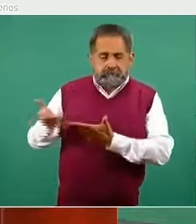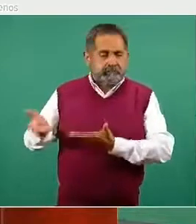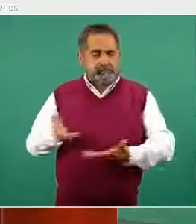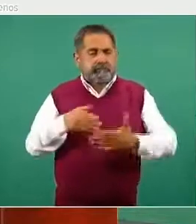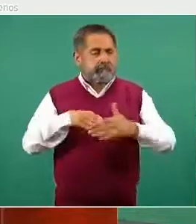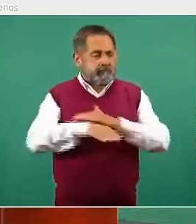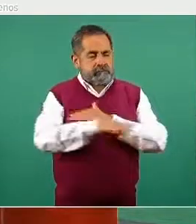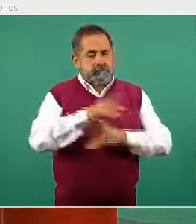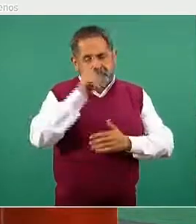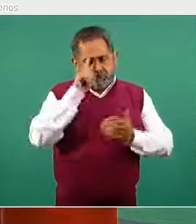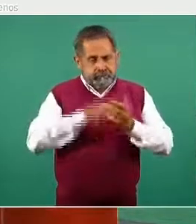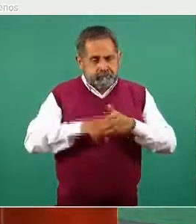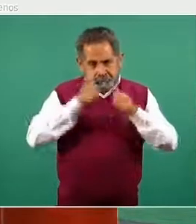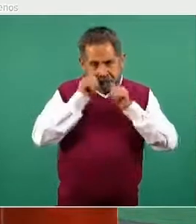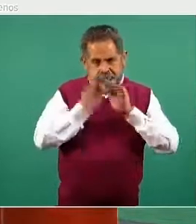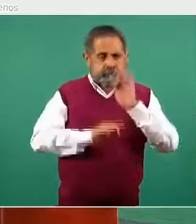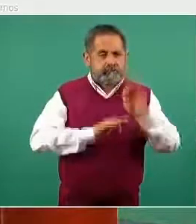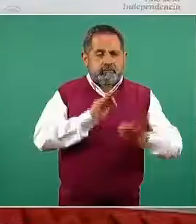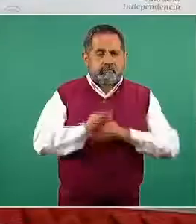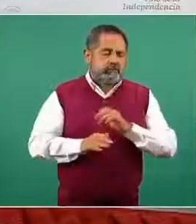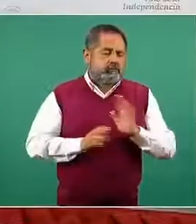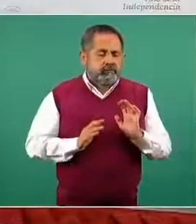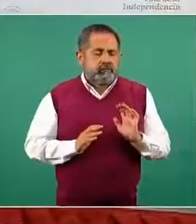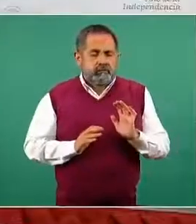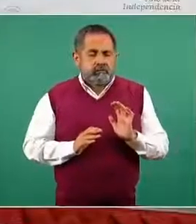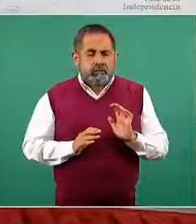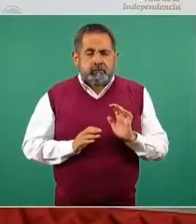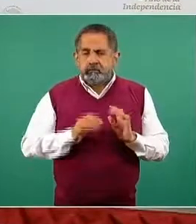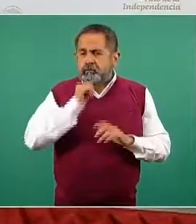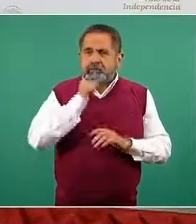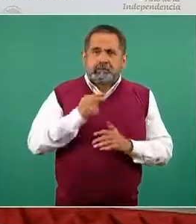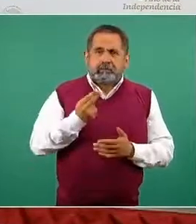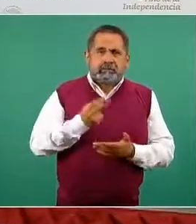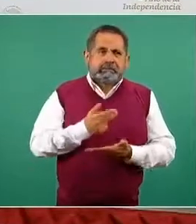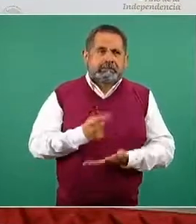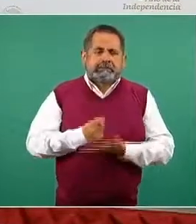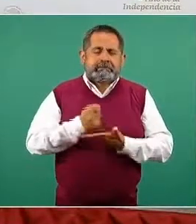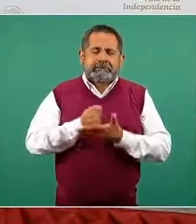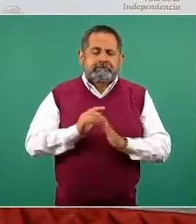de COVID-19 que no requieren de cuidados críticos.